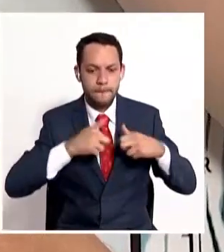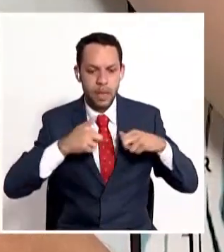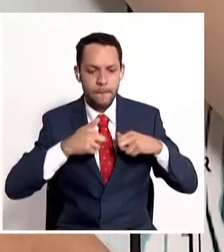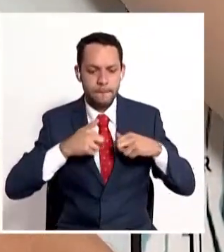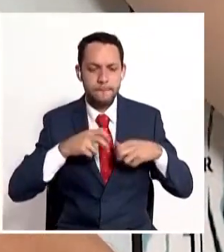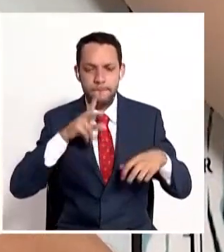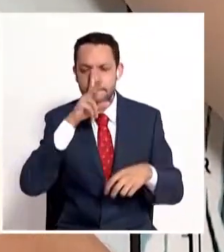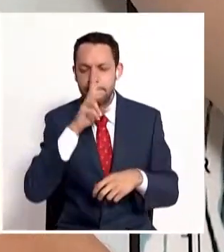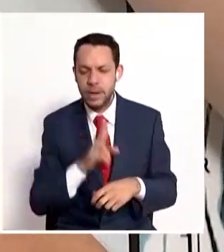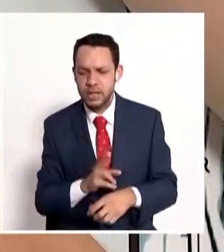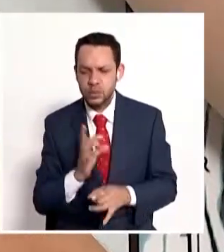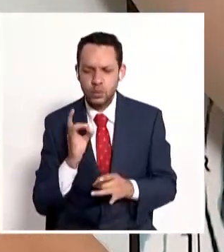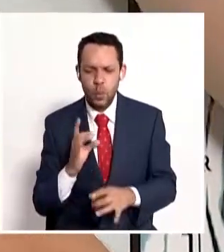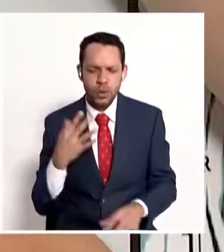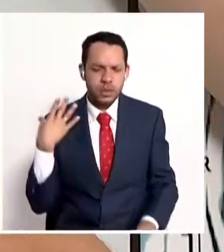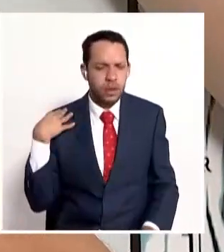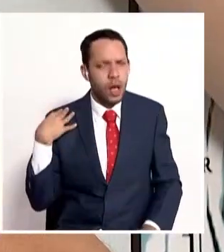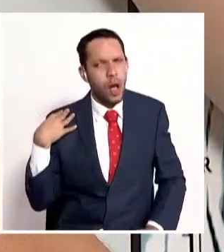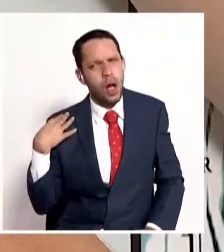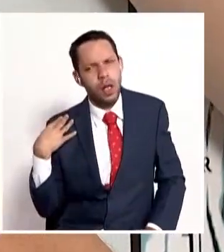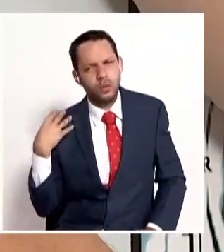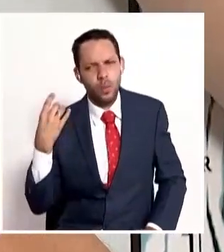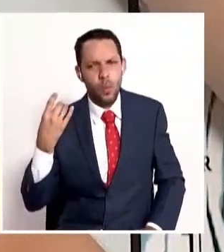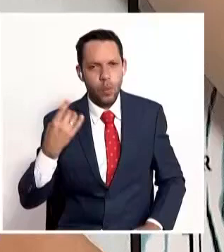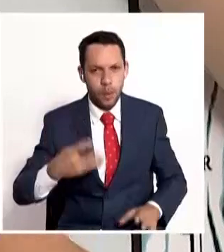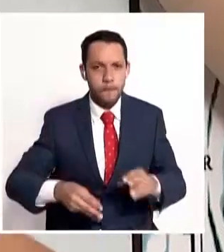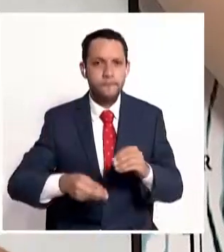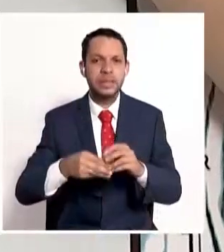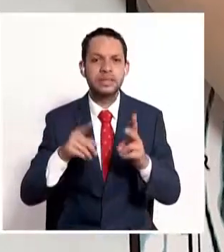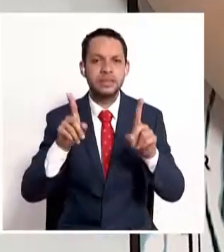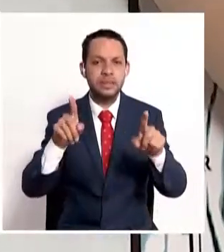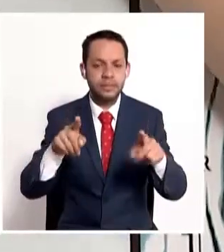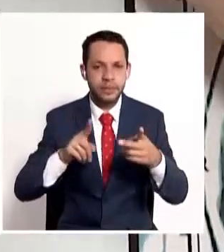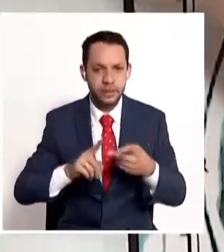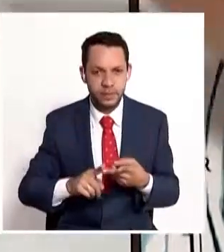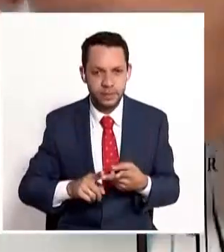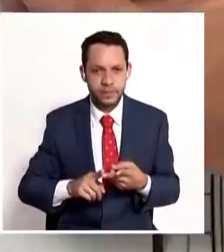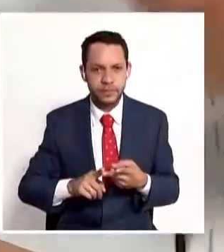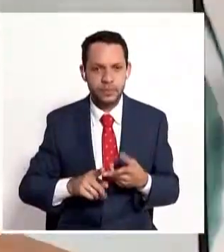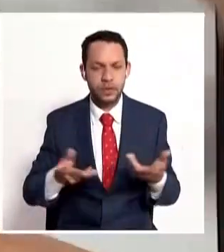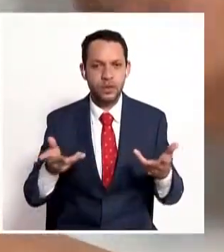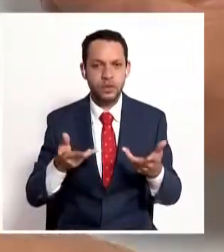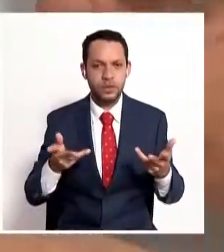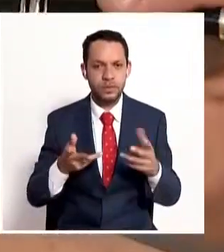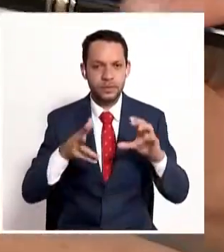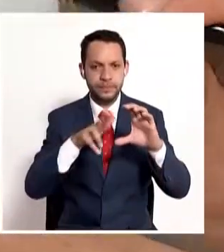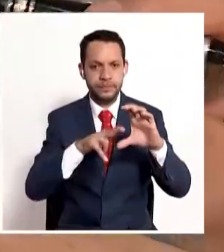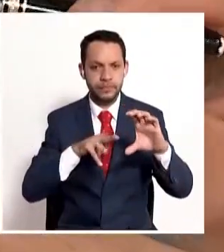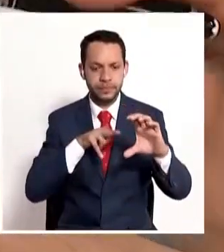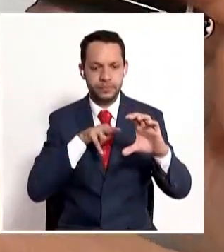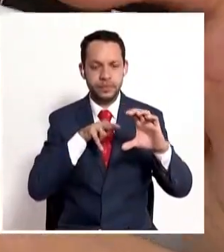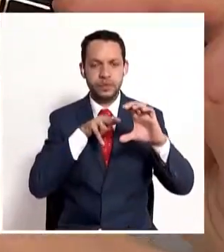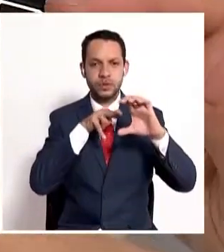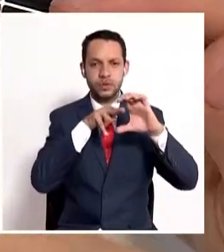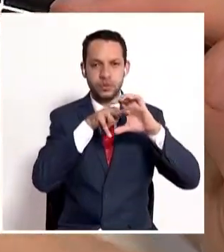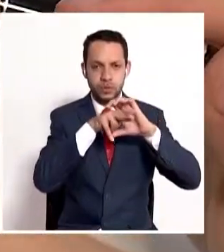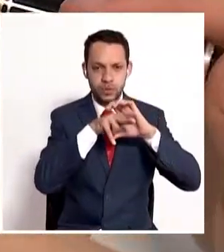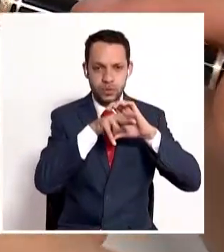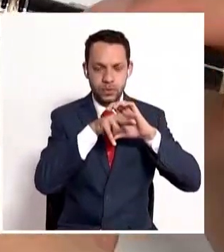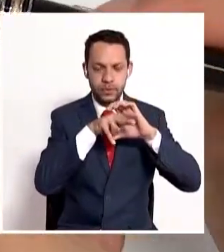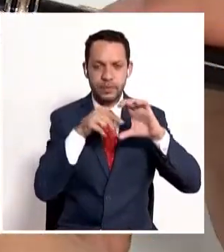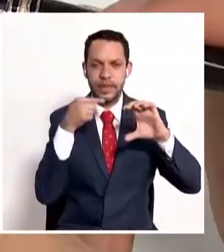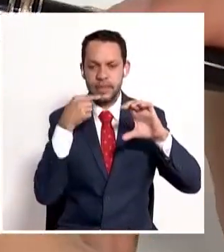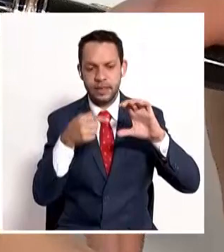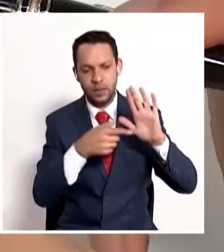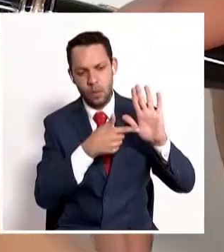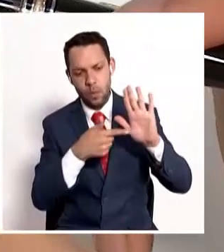discal o también hay procesos donde lo vemos en resonancias se llaman nódulos de small